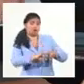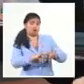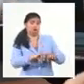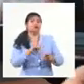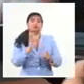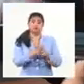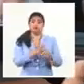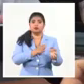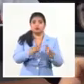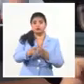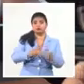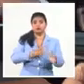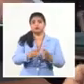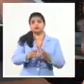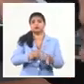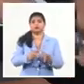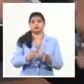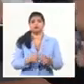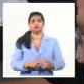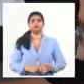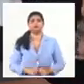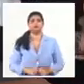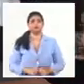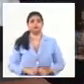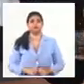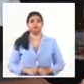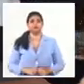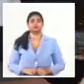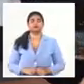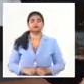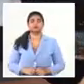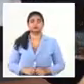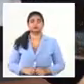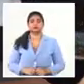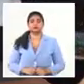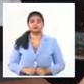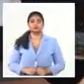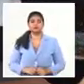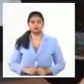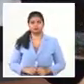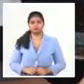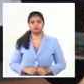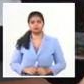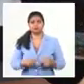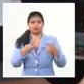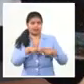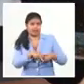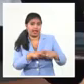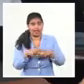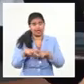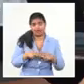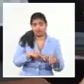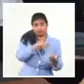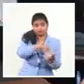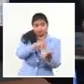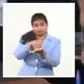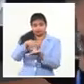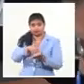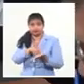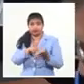recuperar en las plantas que tenemos por mantenimiento y por reparaciones más de